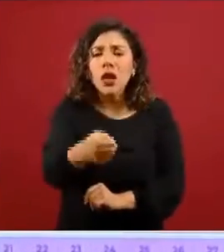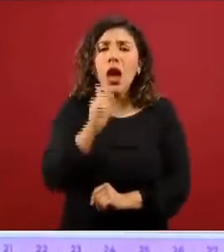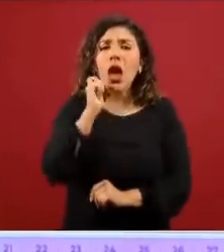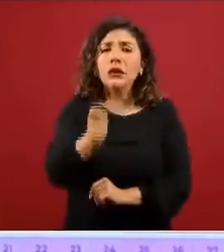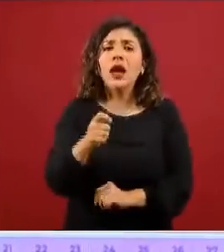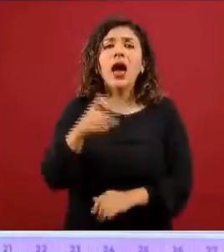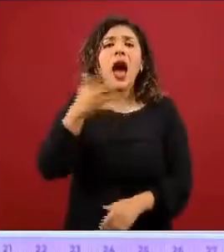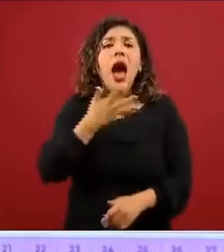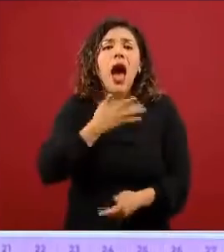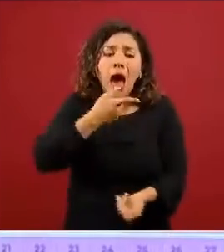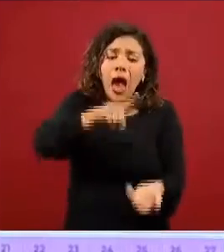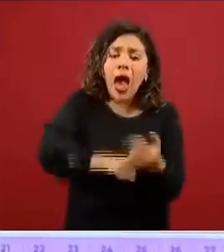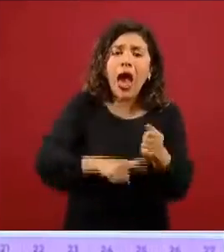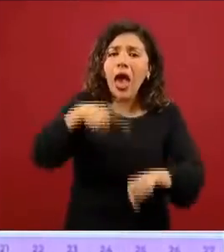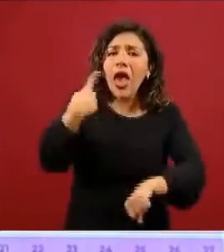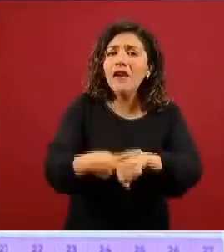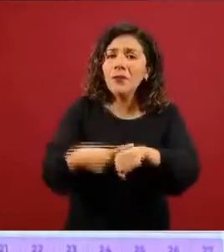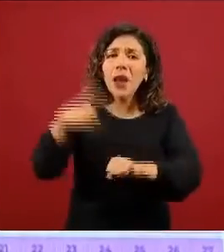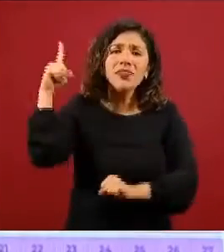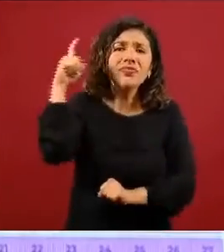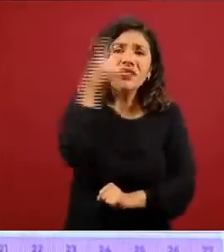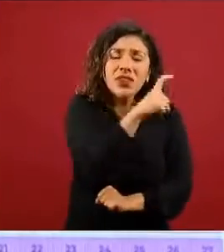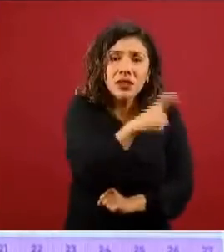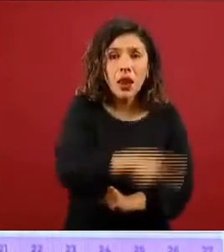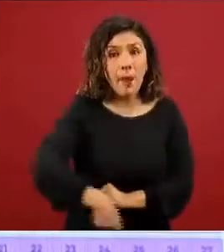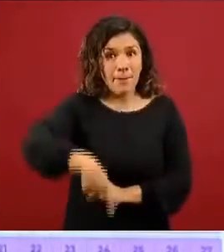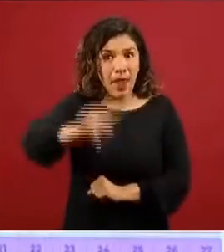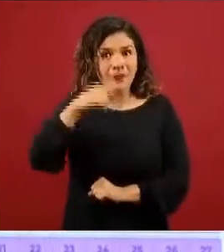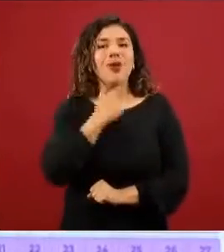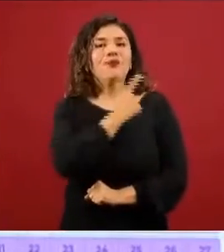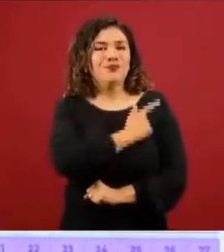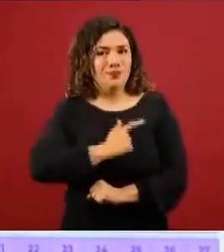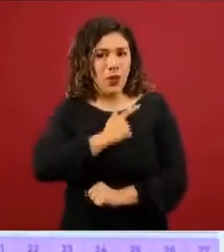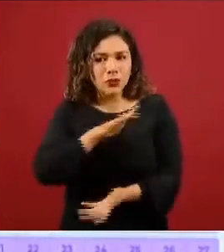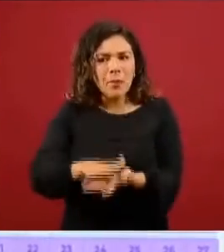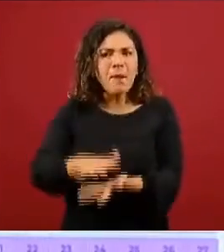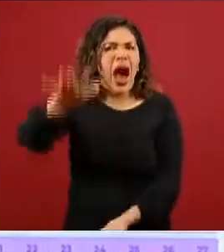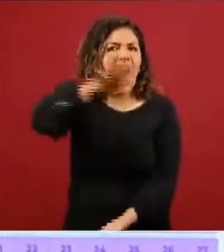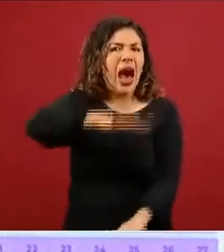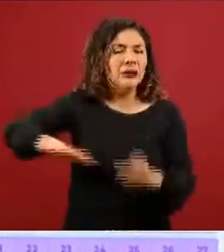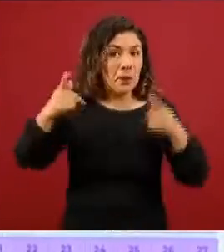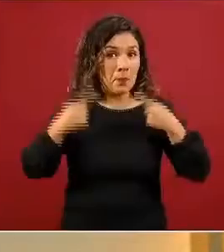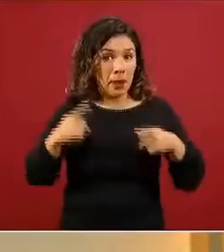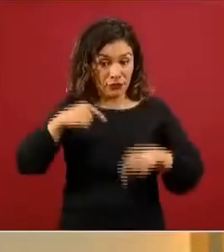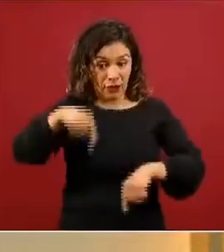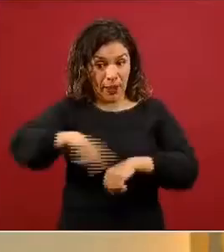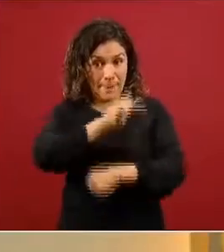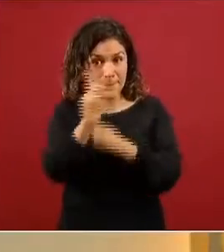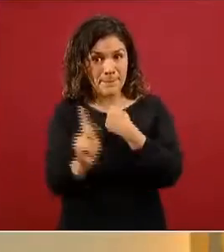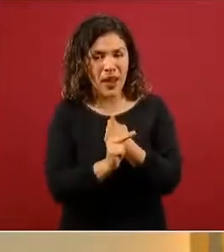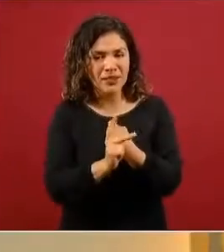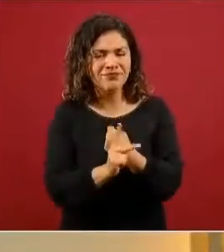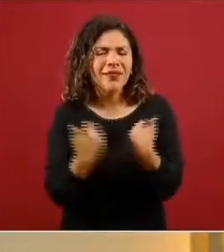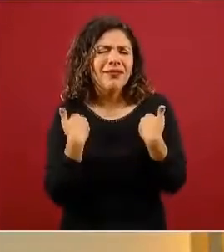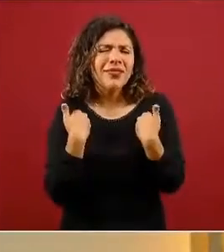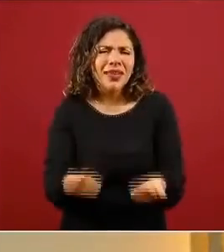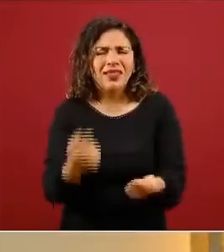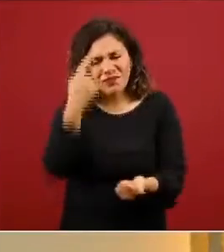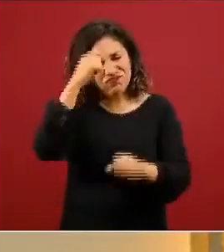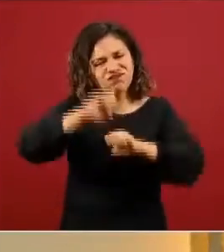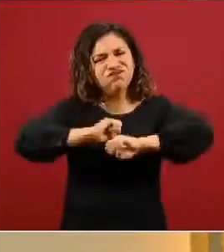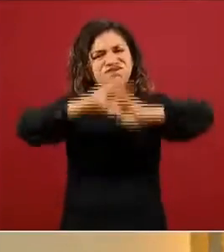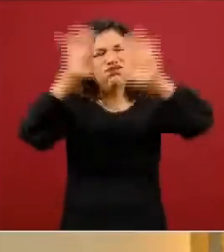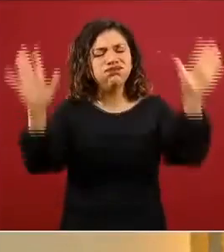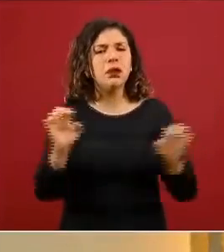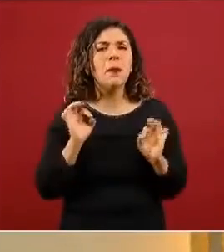hablamos de esta complejidad. Lo que nos da mucho gusto es que la gran mayoría de las personas en este país tienen claridad de eso